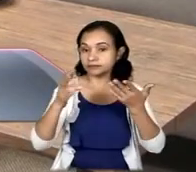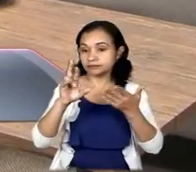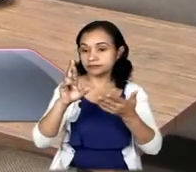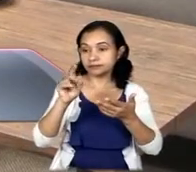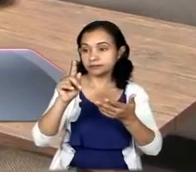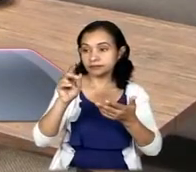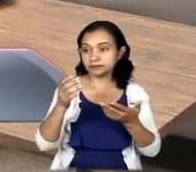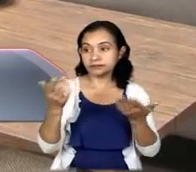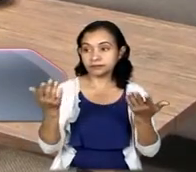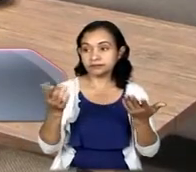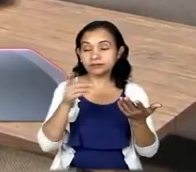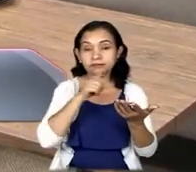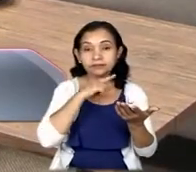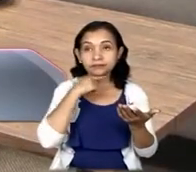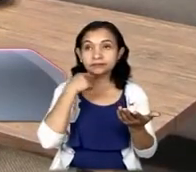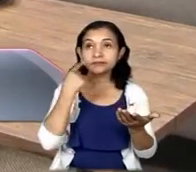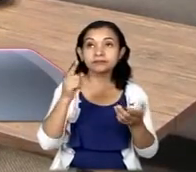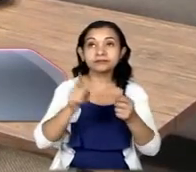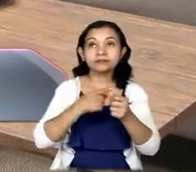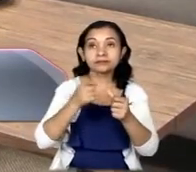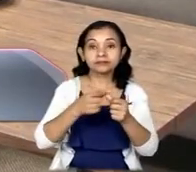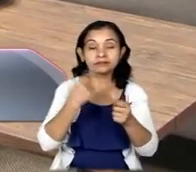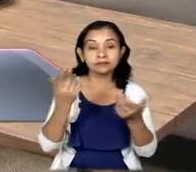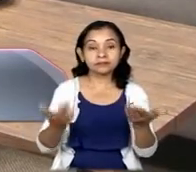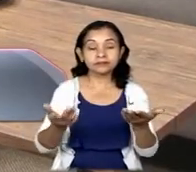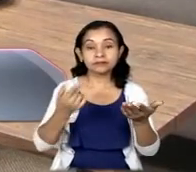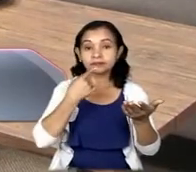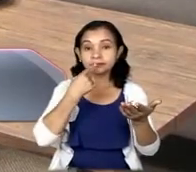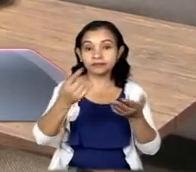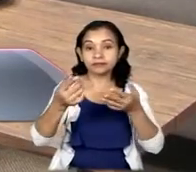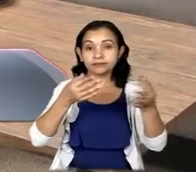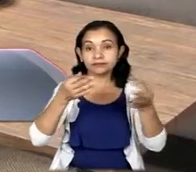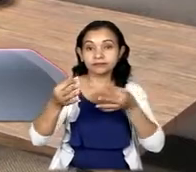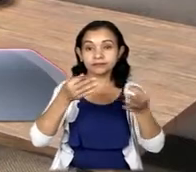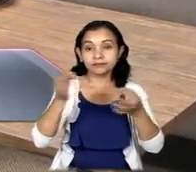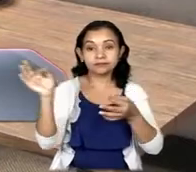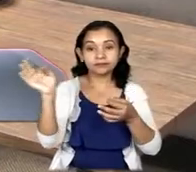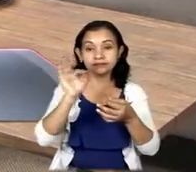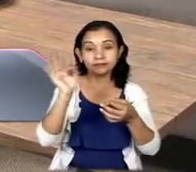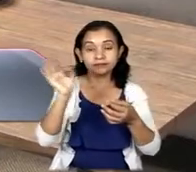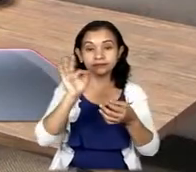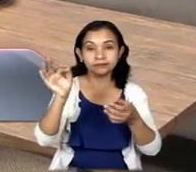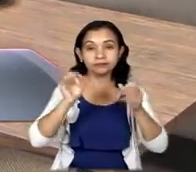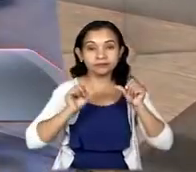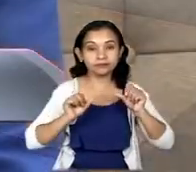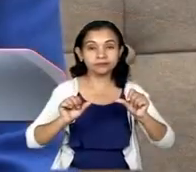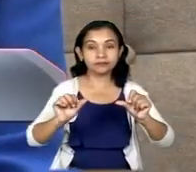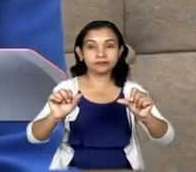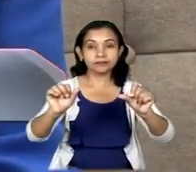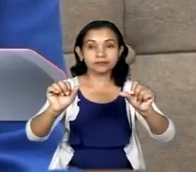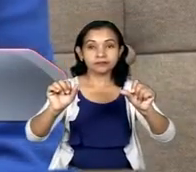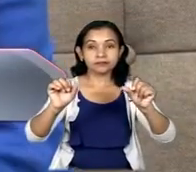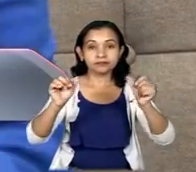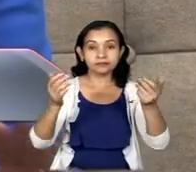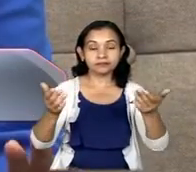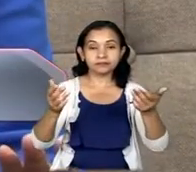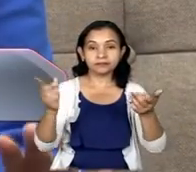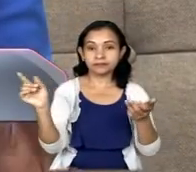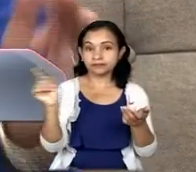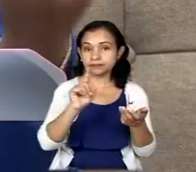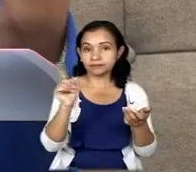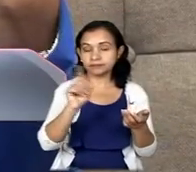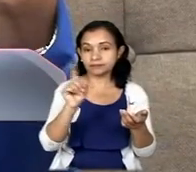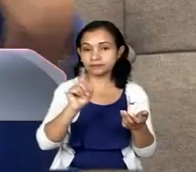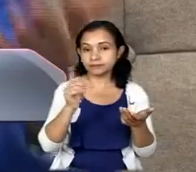dinámica. Sí, en primer lugar quiero decirte que hay una formación continua en estos momentos, no está